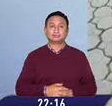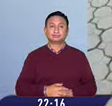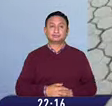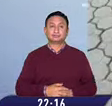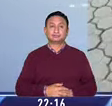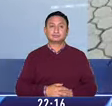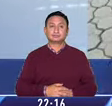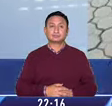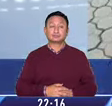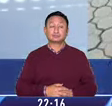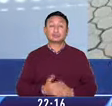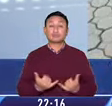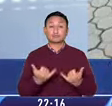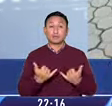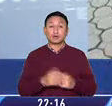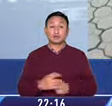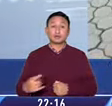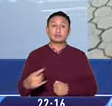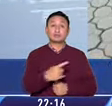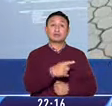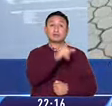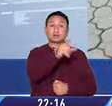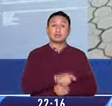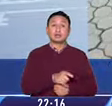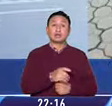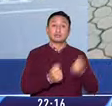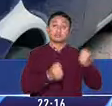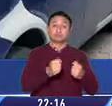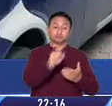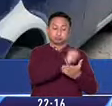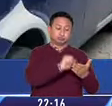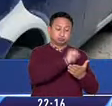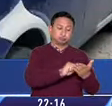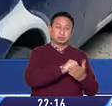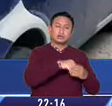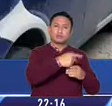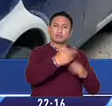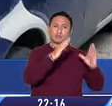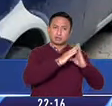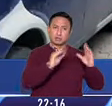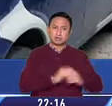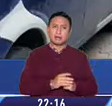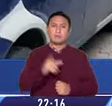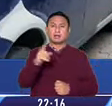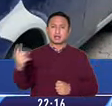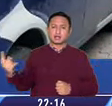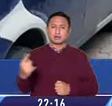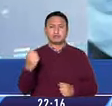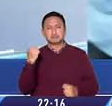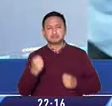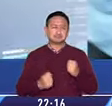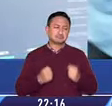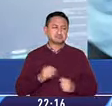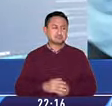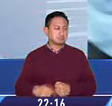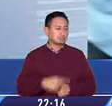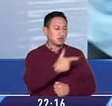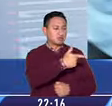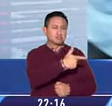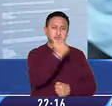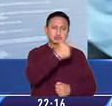El blanco del crimen lavaba su vehículo afuera de su casa cuando sicarios llegaron caminando. Le dispararon